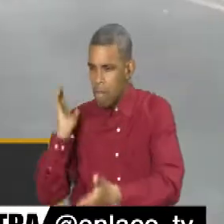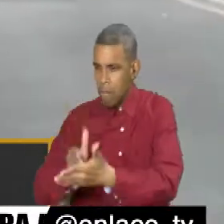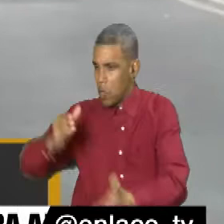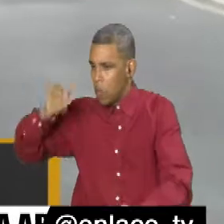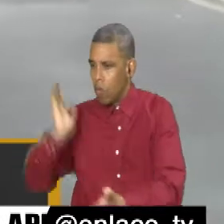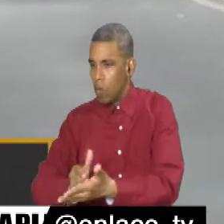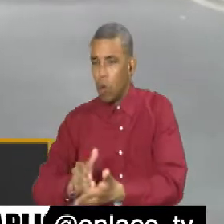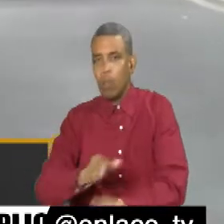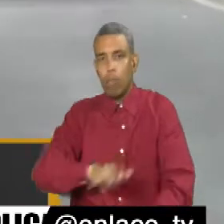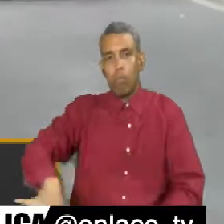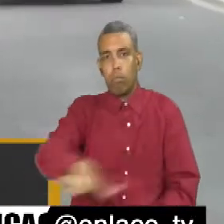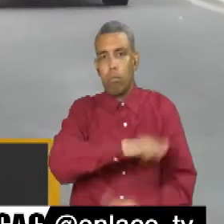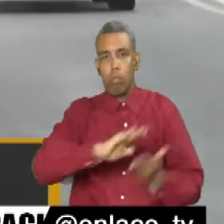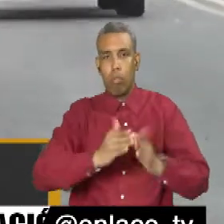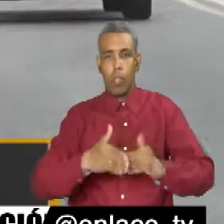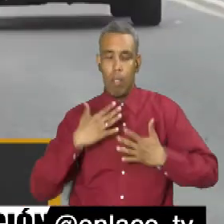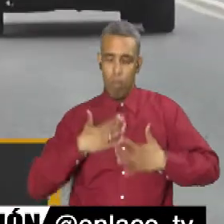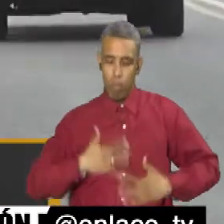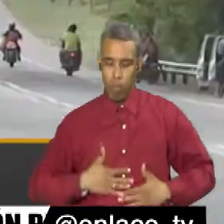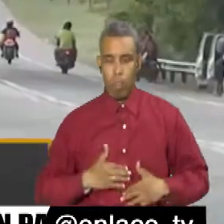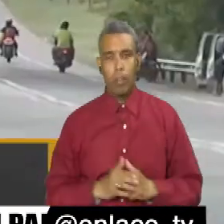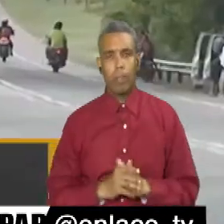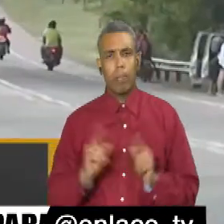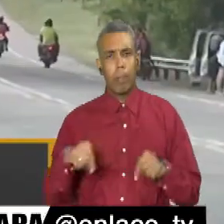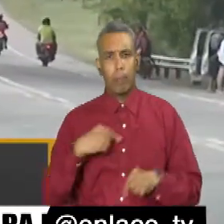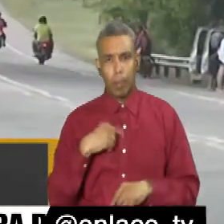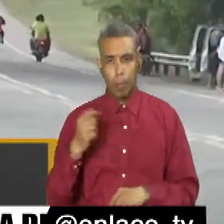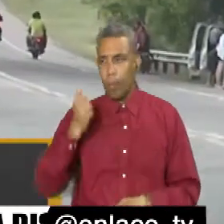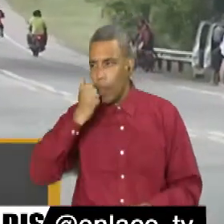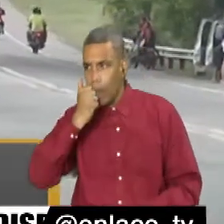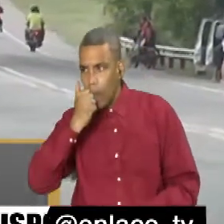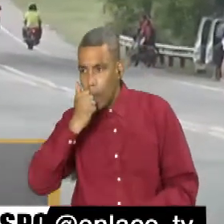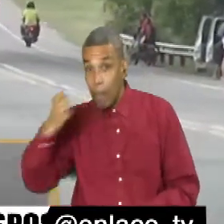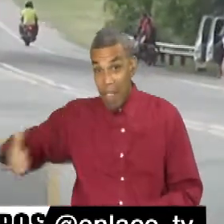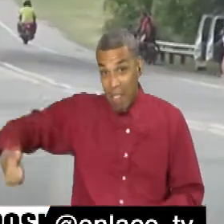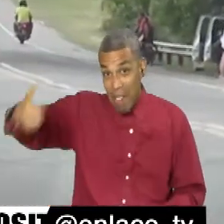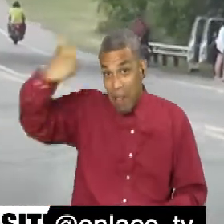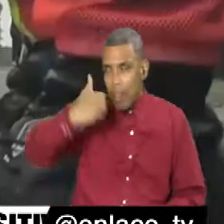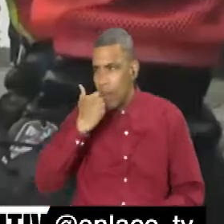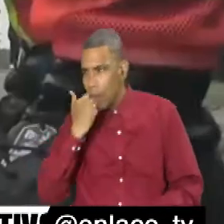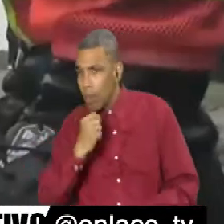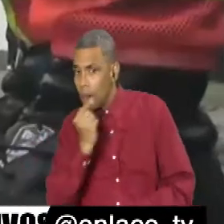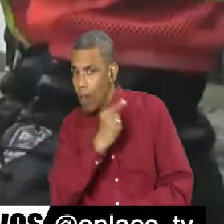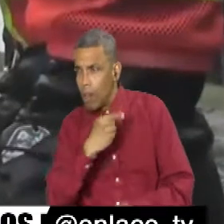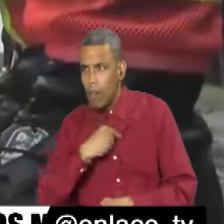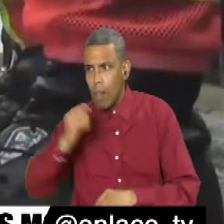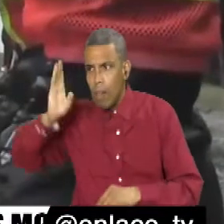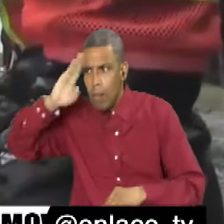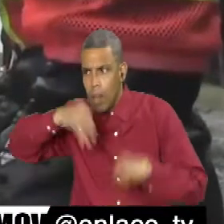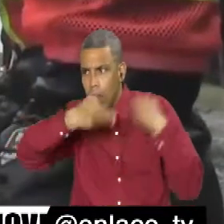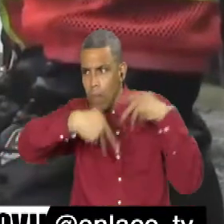inteligencia delictiva a las fuerzas militares, informando a los cabecillas sobre la ubicación de las tropas.